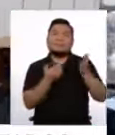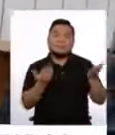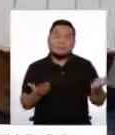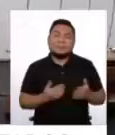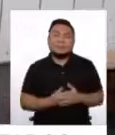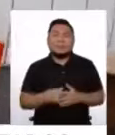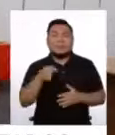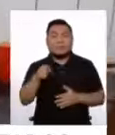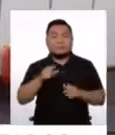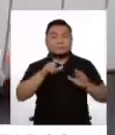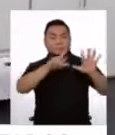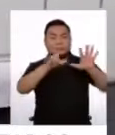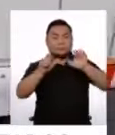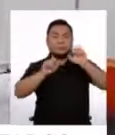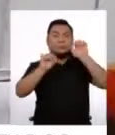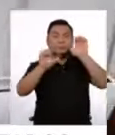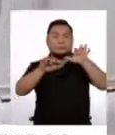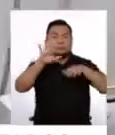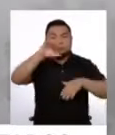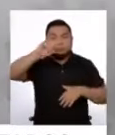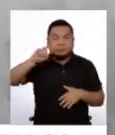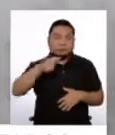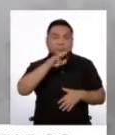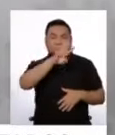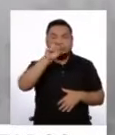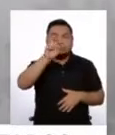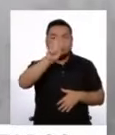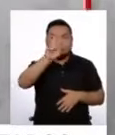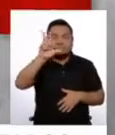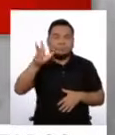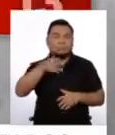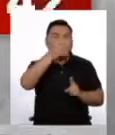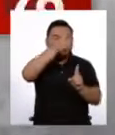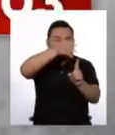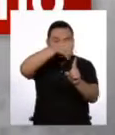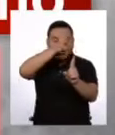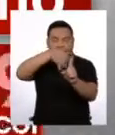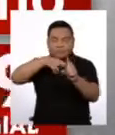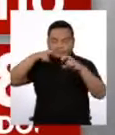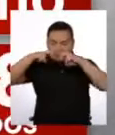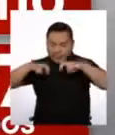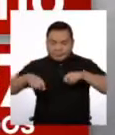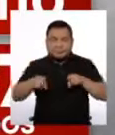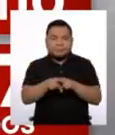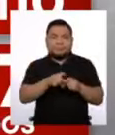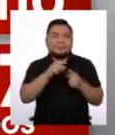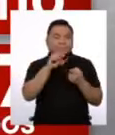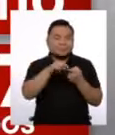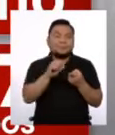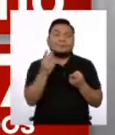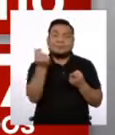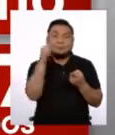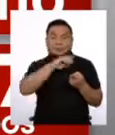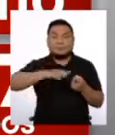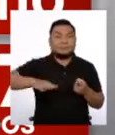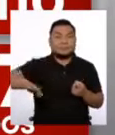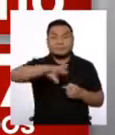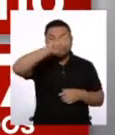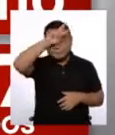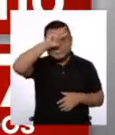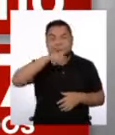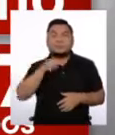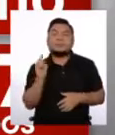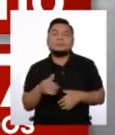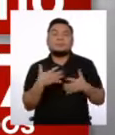de 715.423 muestras moleculares y serológicas tomadas a nivel nacional,